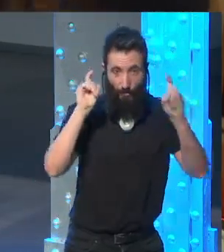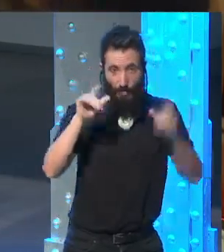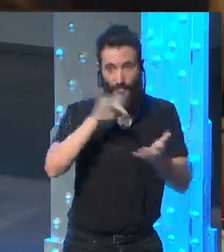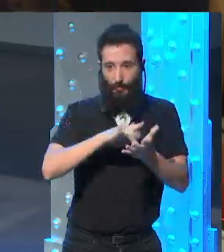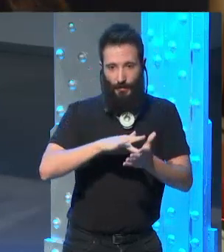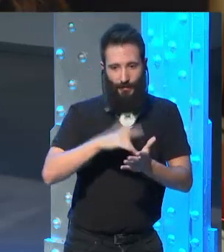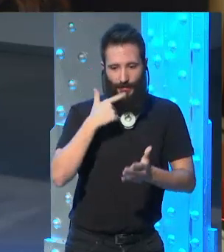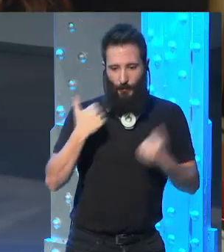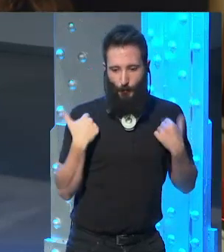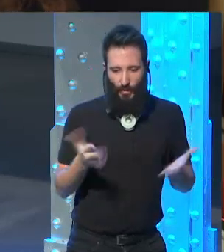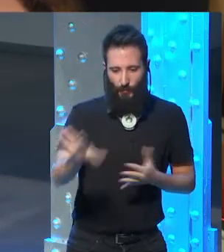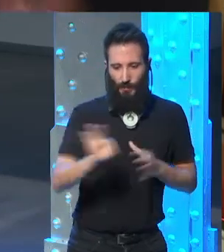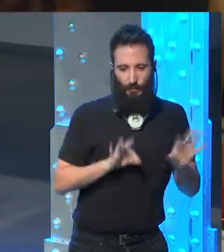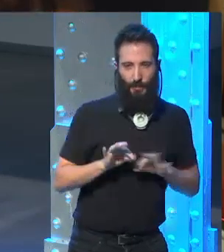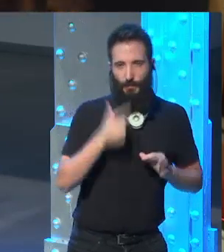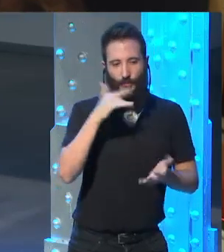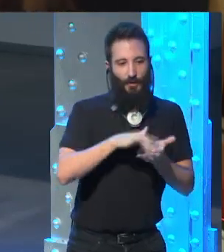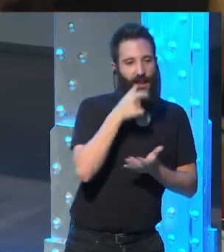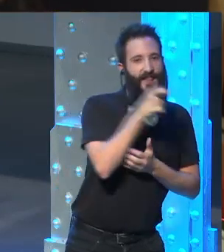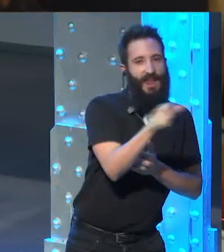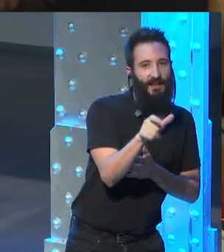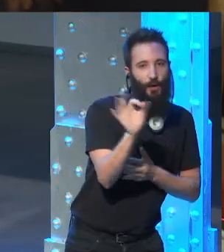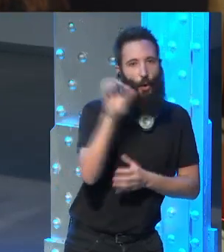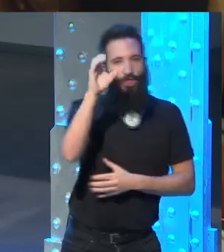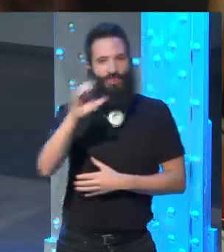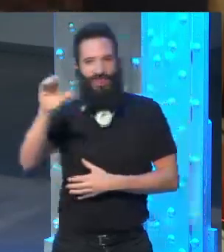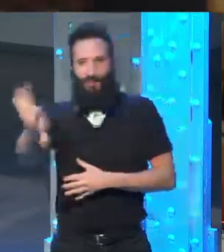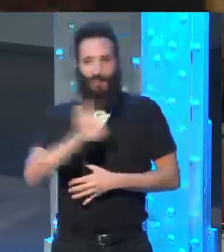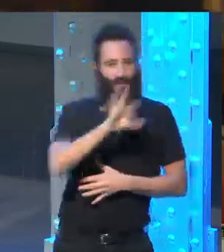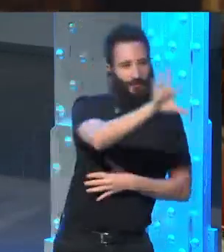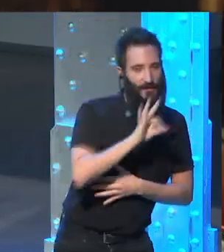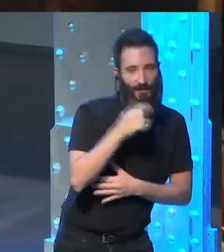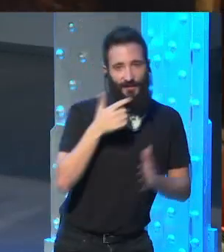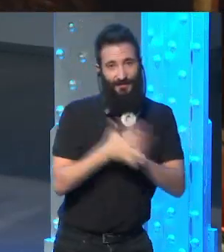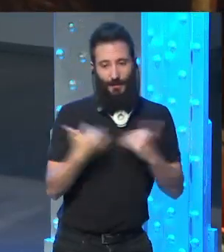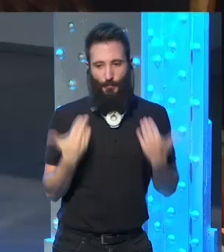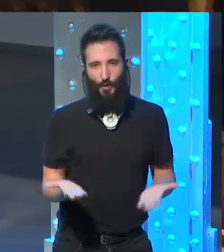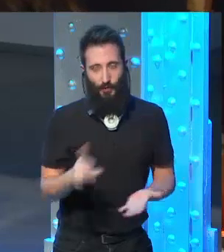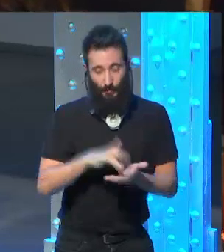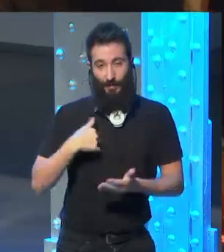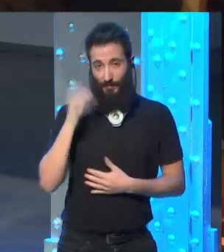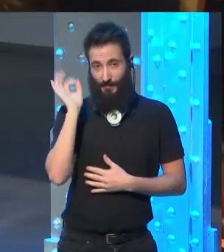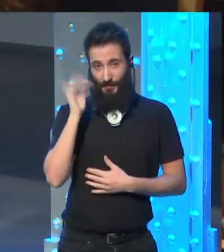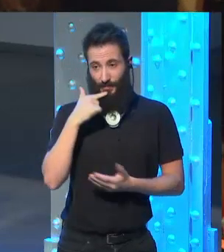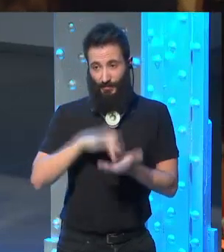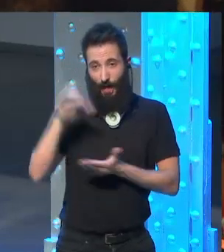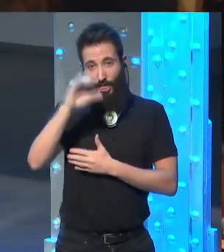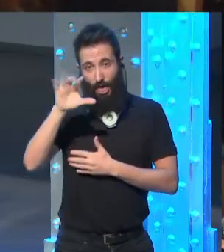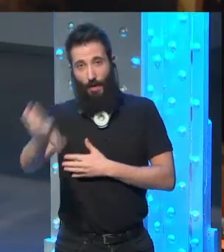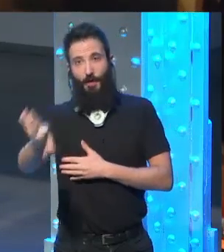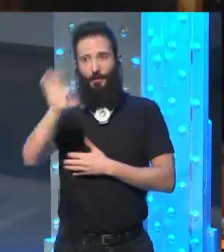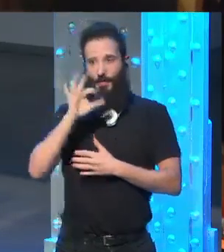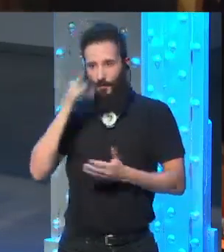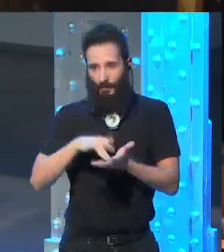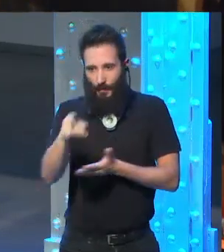hacen elegir muy pronto entre letras o entre ciencias. Yo sí que es verdad que elegí ciencias porque me interesaba